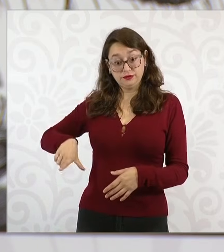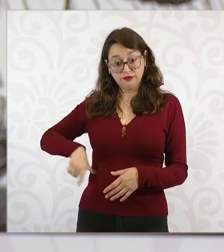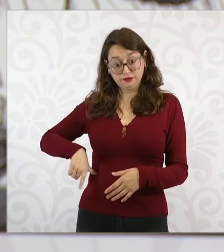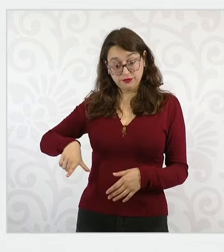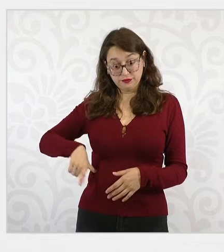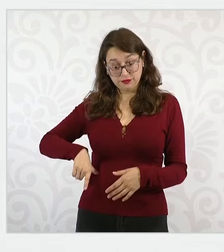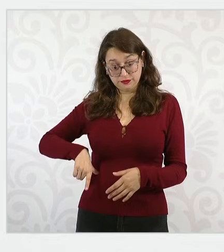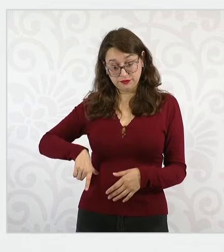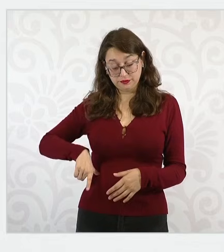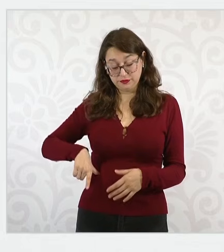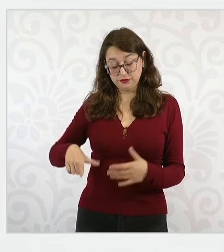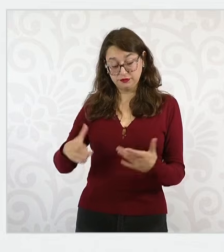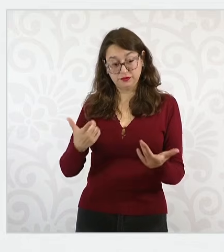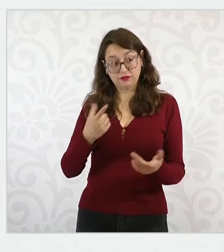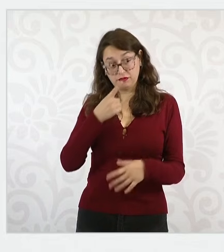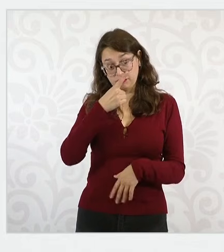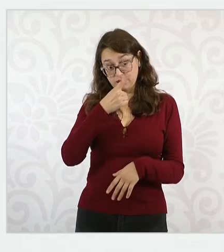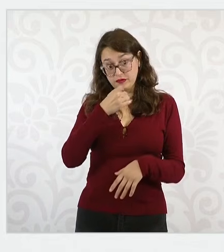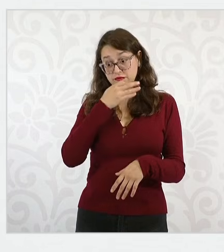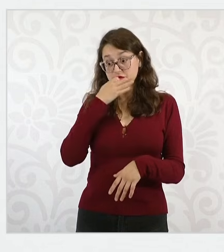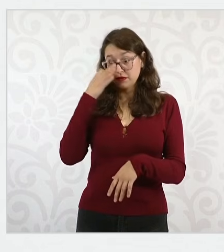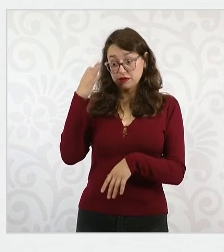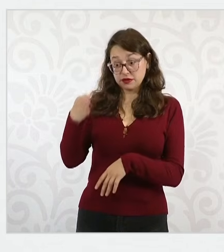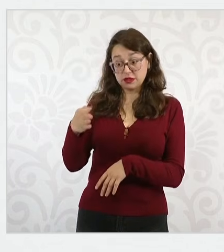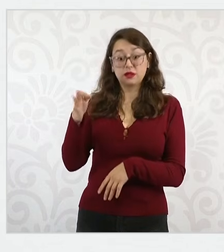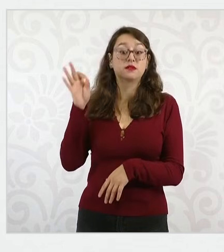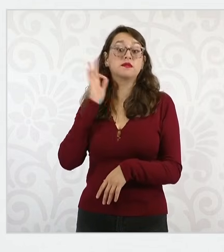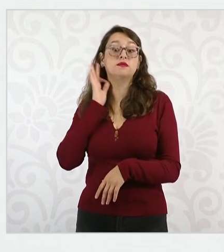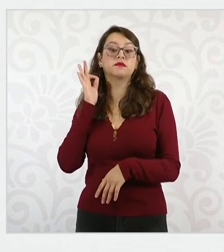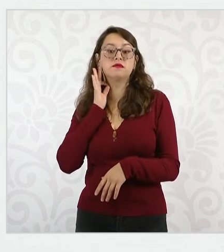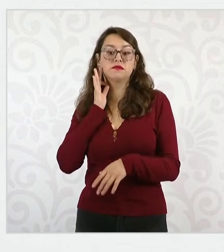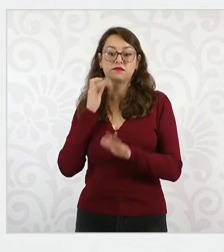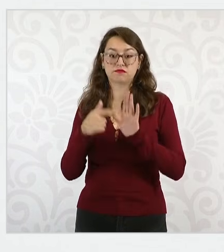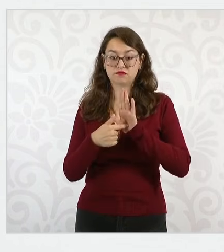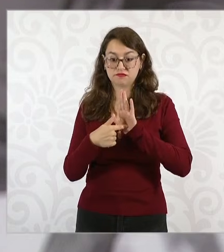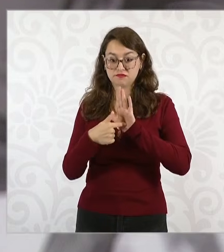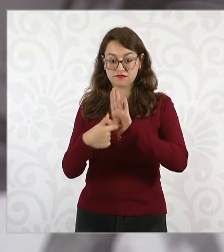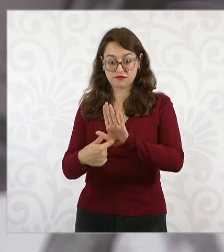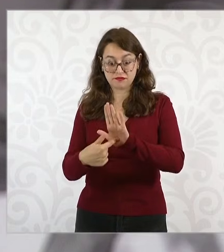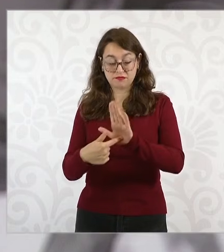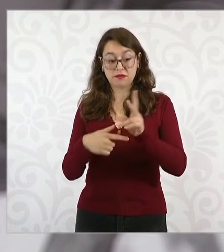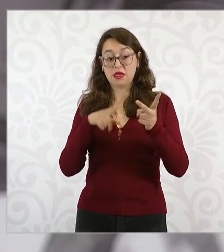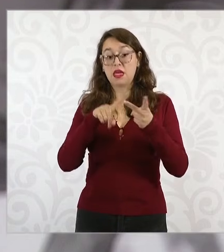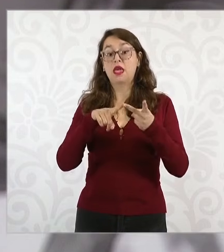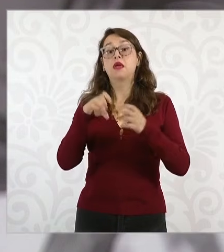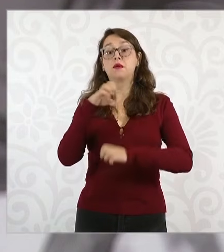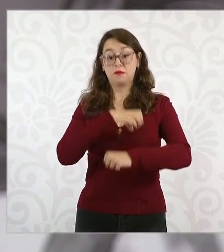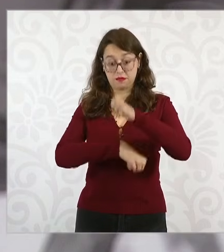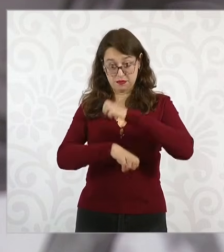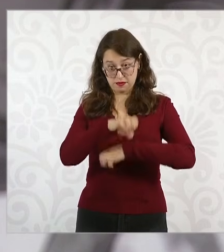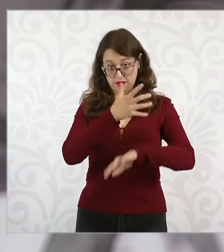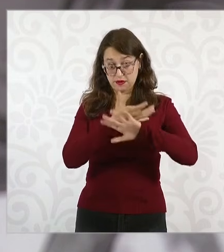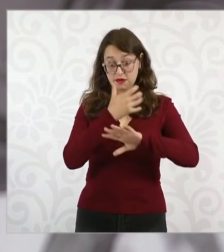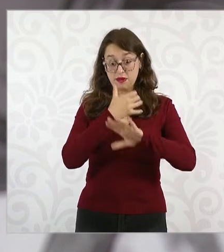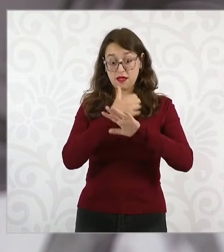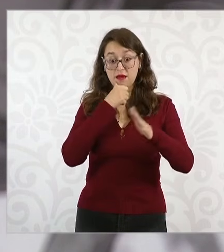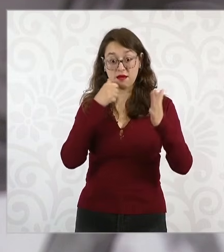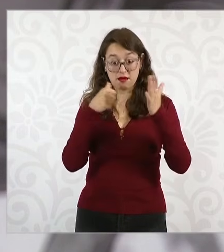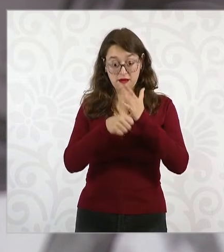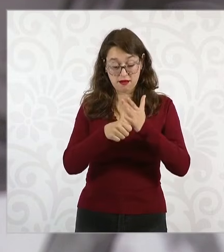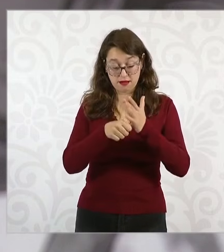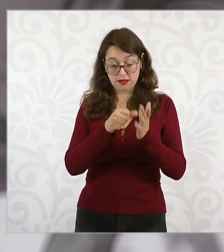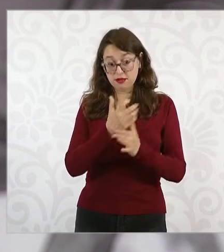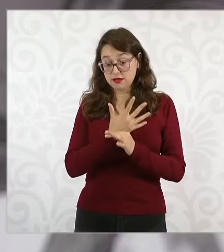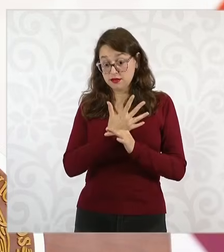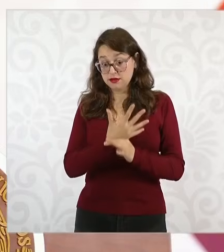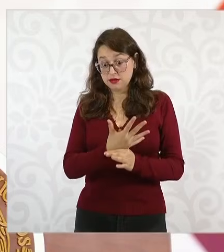Manero, qué fue lo que dijo entonces con cartas el embajador de Estados Unidos y qué es lo que hoy se